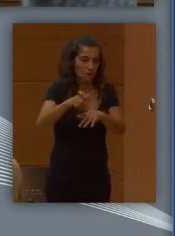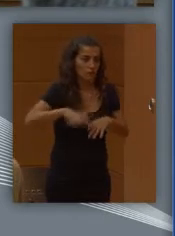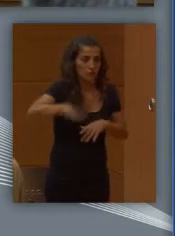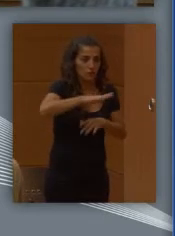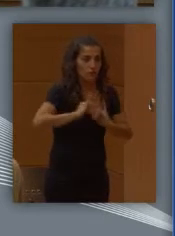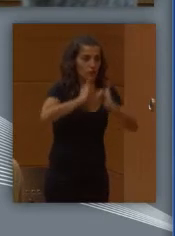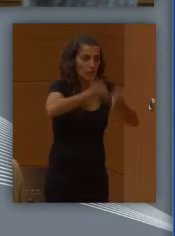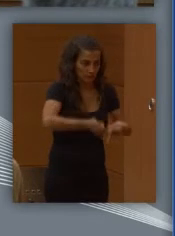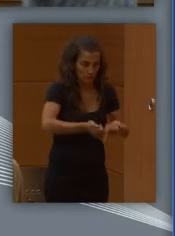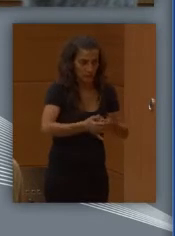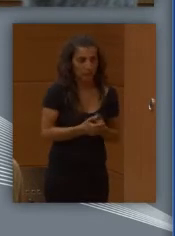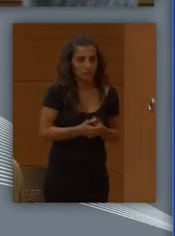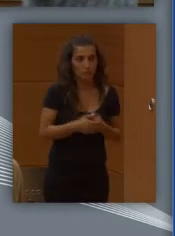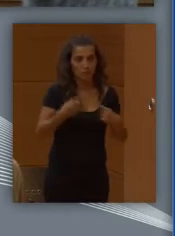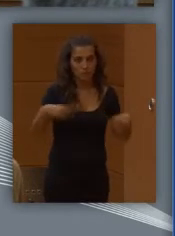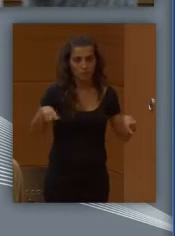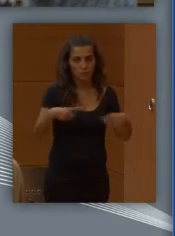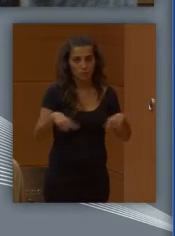destino.